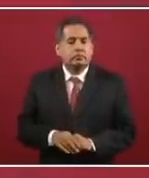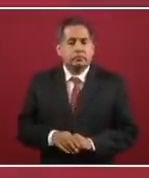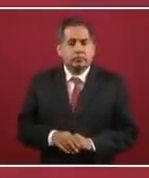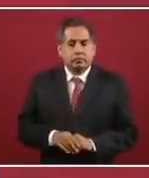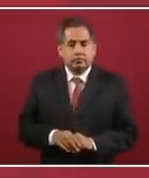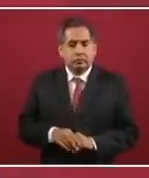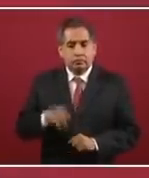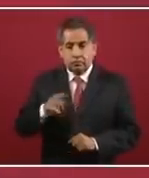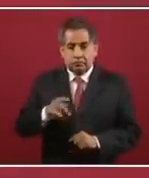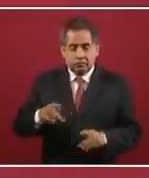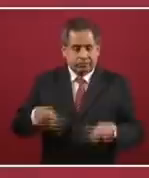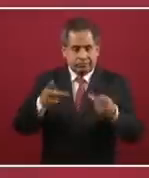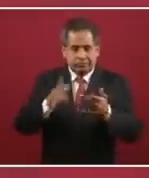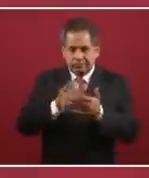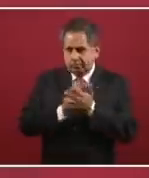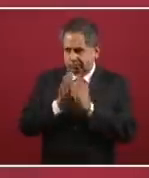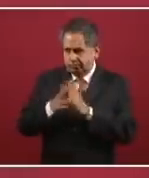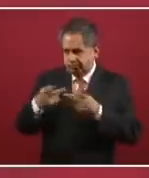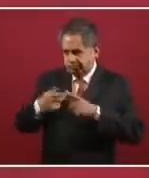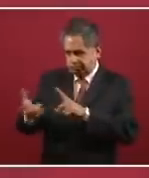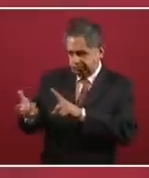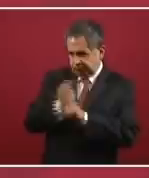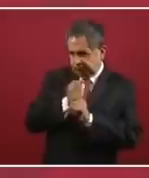un traficante de personas